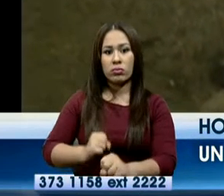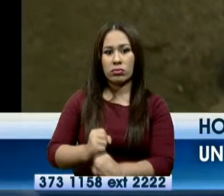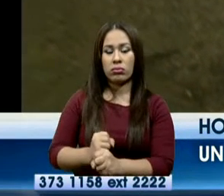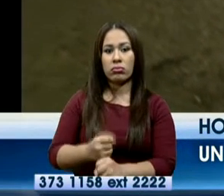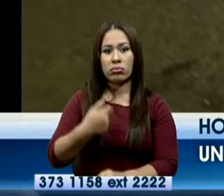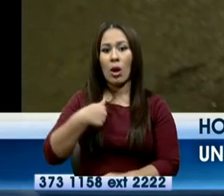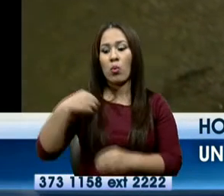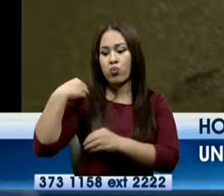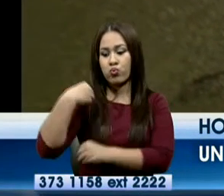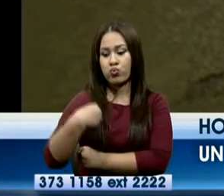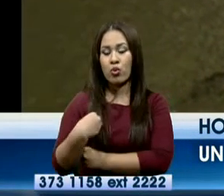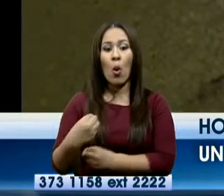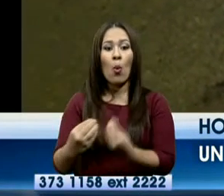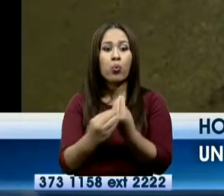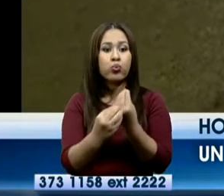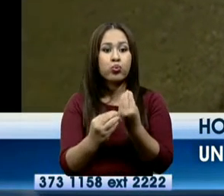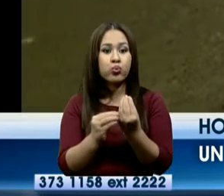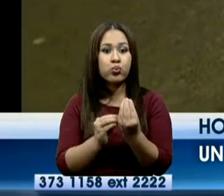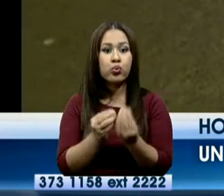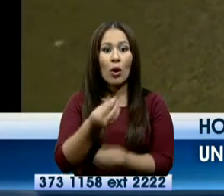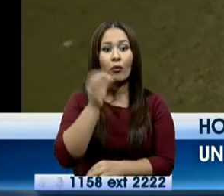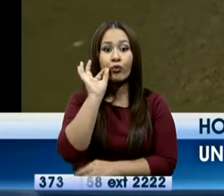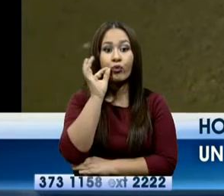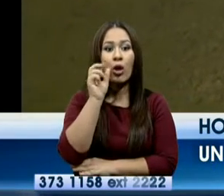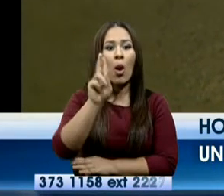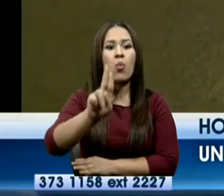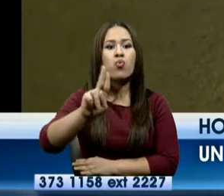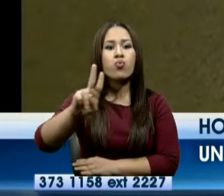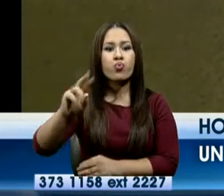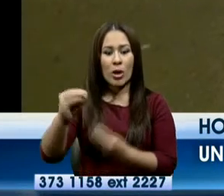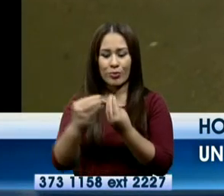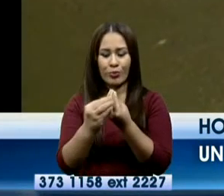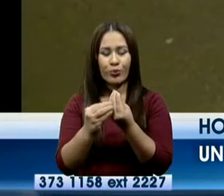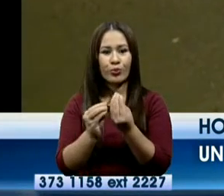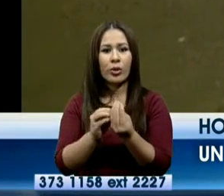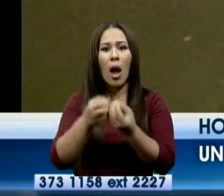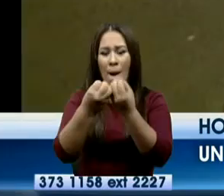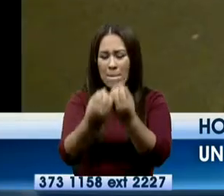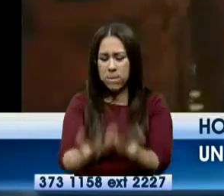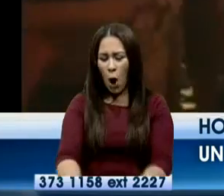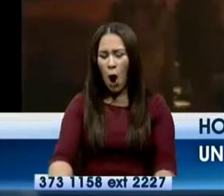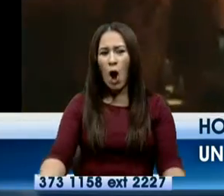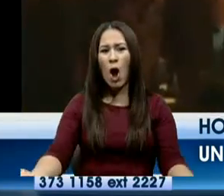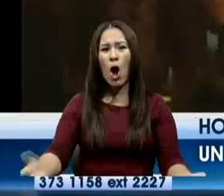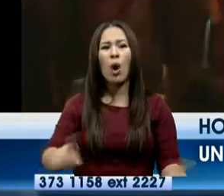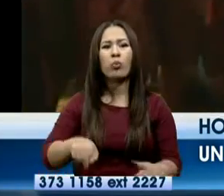con unas uvas que había salido a comprar y que tras el choque quedaron tiradas en la calzada.